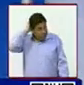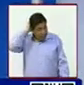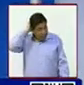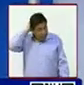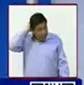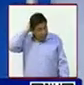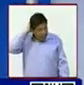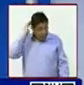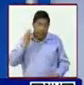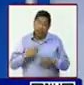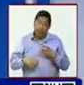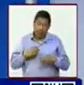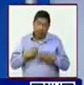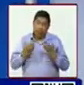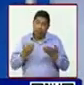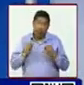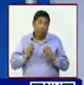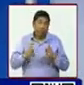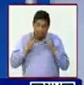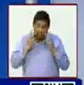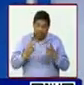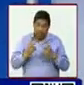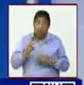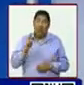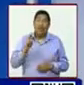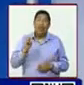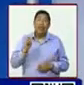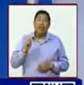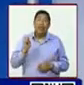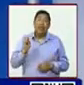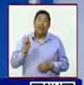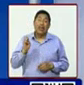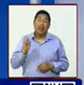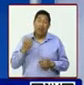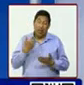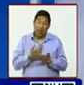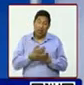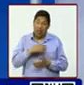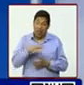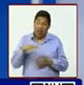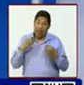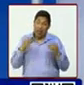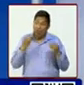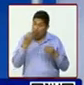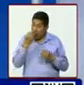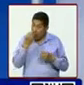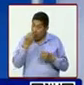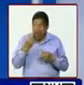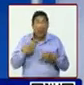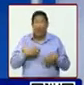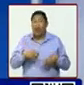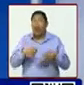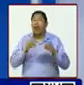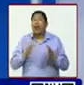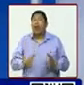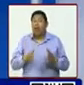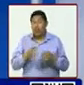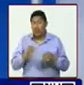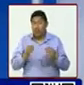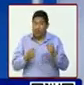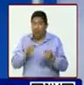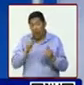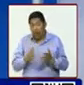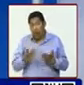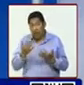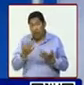Adversidad aparecen las oportunidades. Así lo vio Rebeca Vargas, que llegó al tramo del Sillar para vender comida a los viajeros y a los transportistas